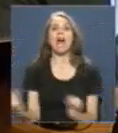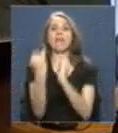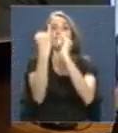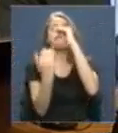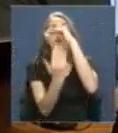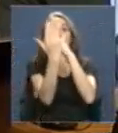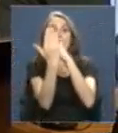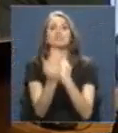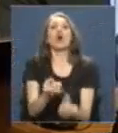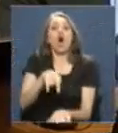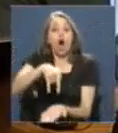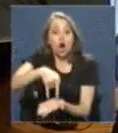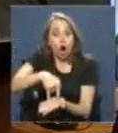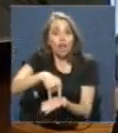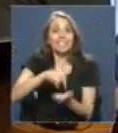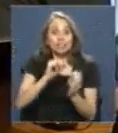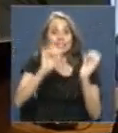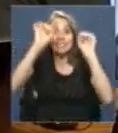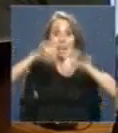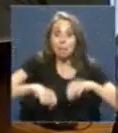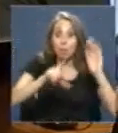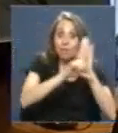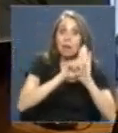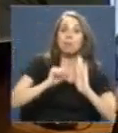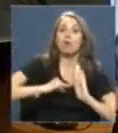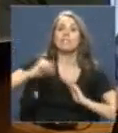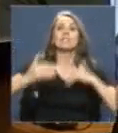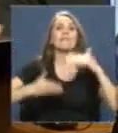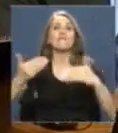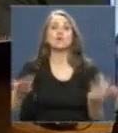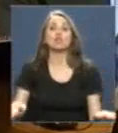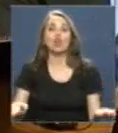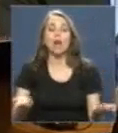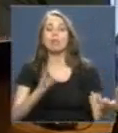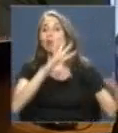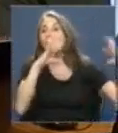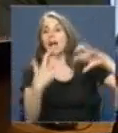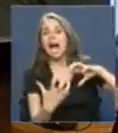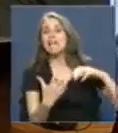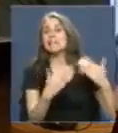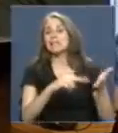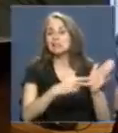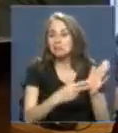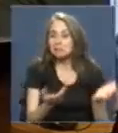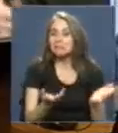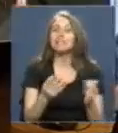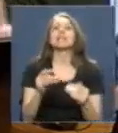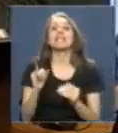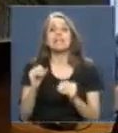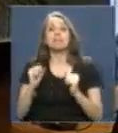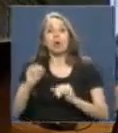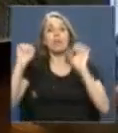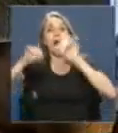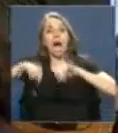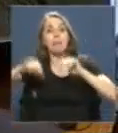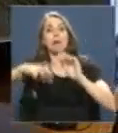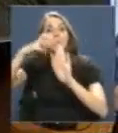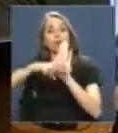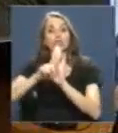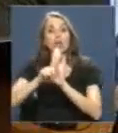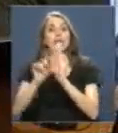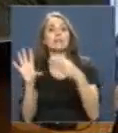seguir funcionando, podamos sacar adelante toda la agenda de proyectos de ley que tienen relación con esta